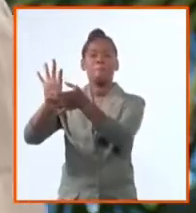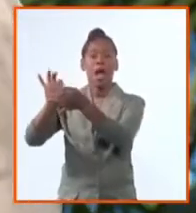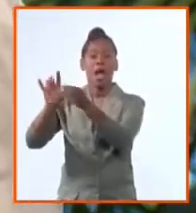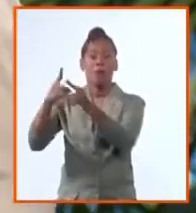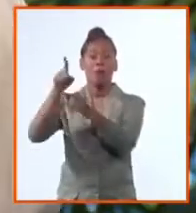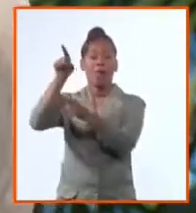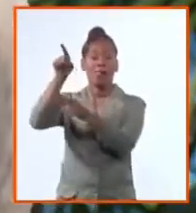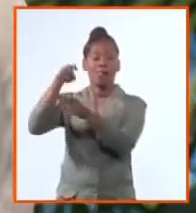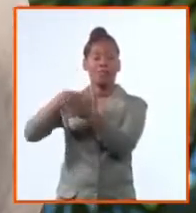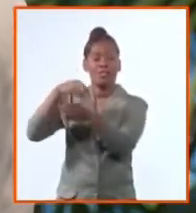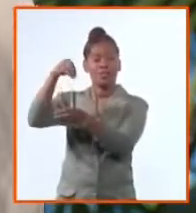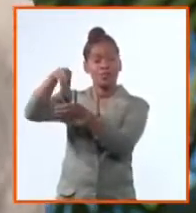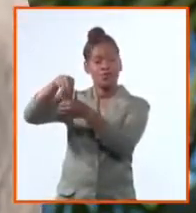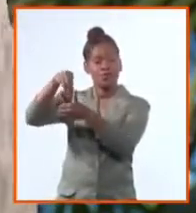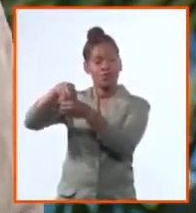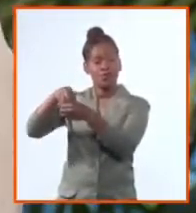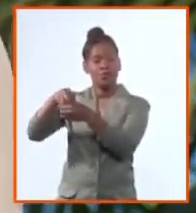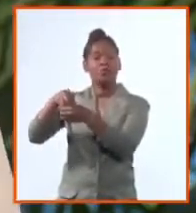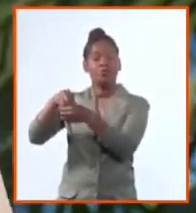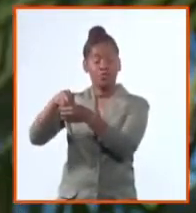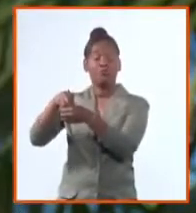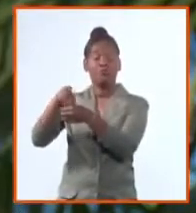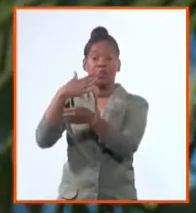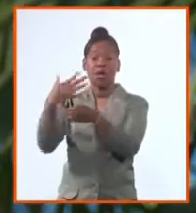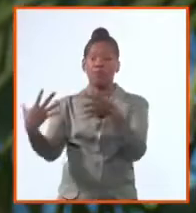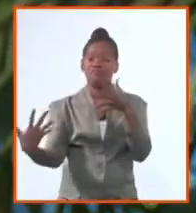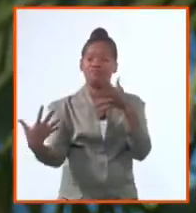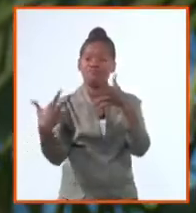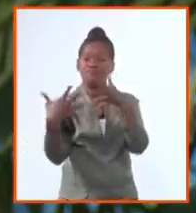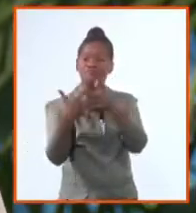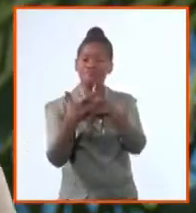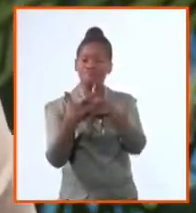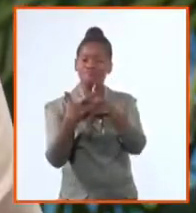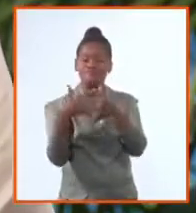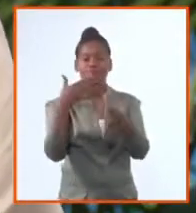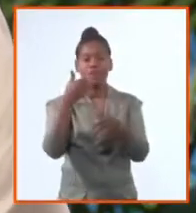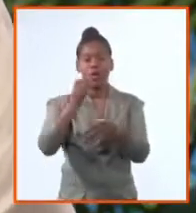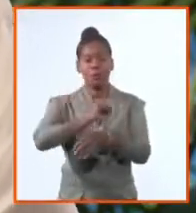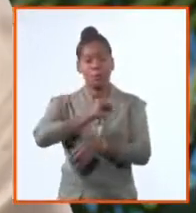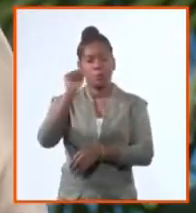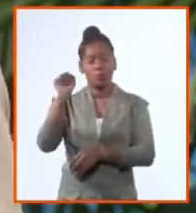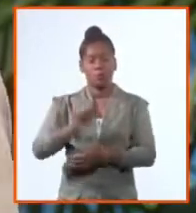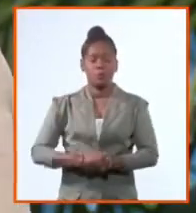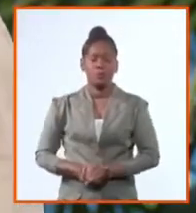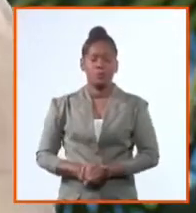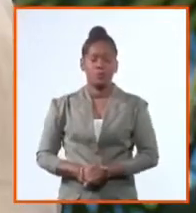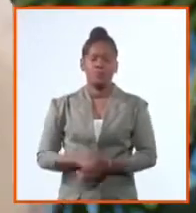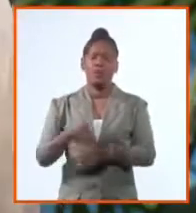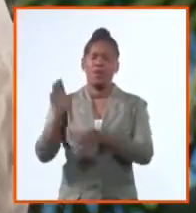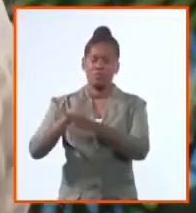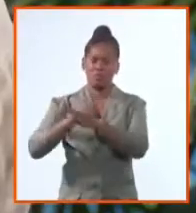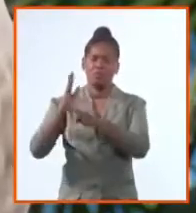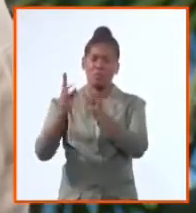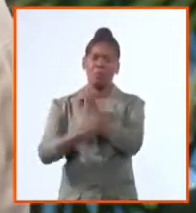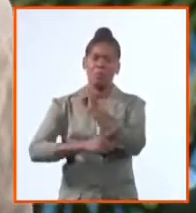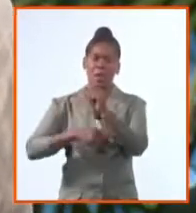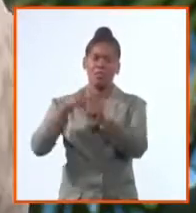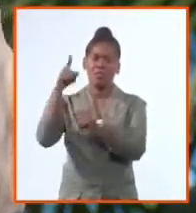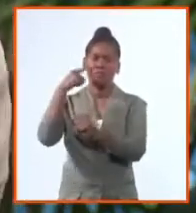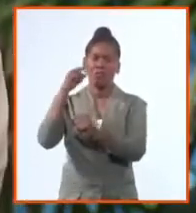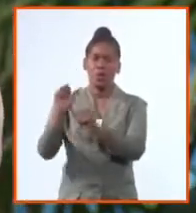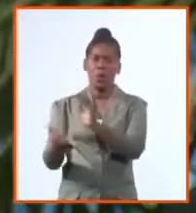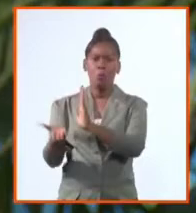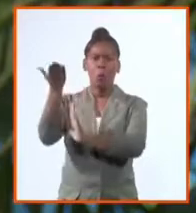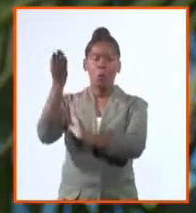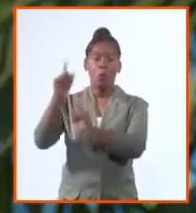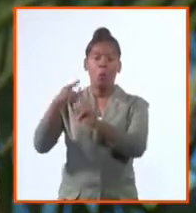empresas. Y los diferentes países tienen diferentes números, pero más o menos la media mundial anda por el 10%. Quiere decir que el